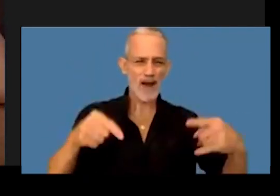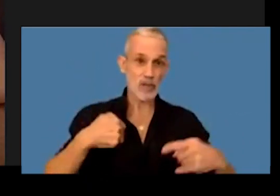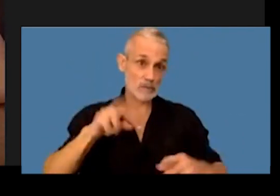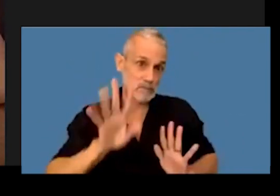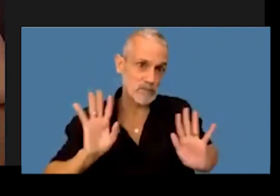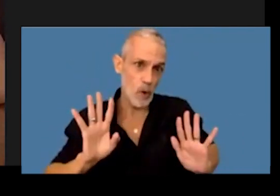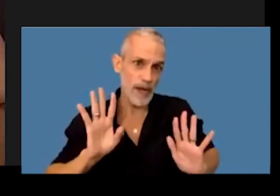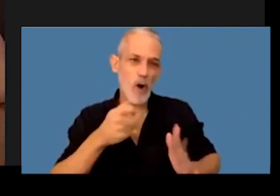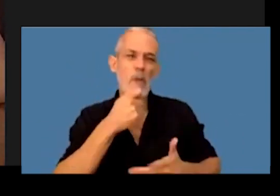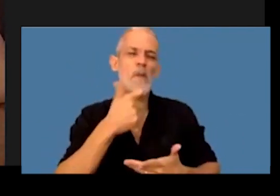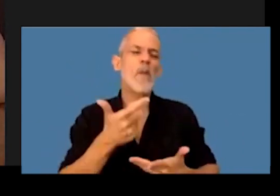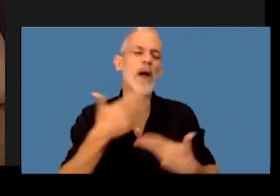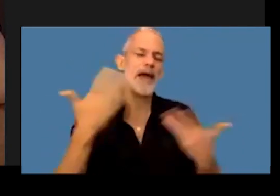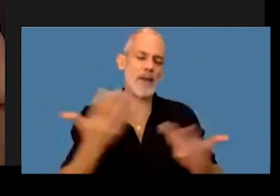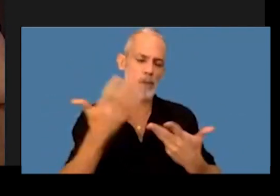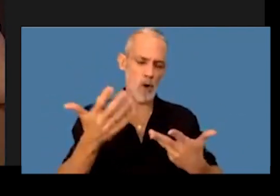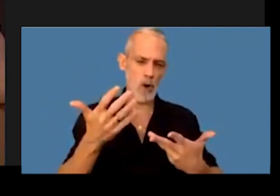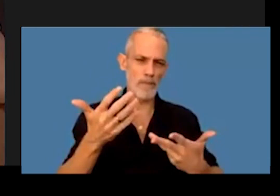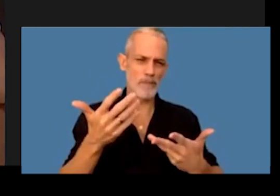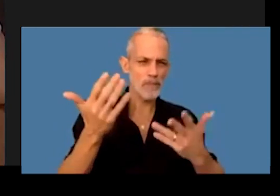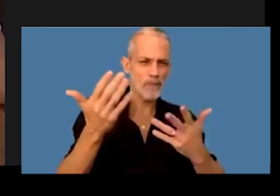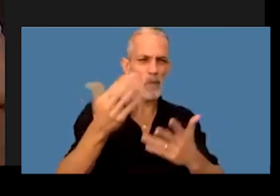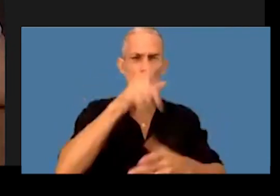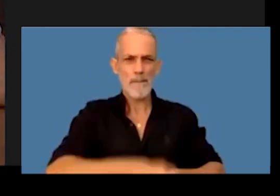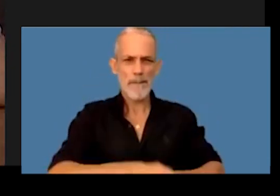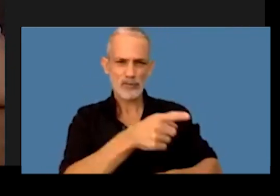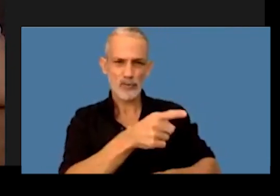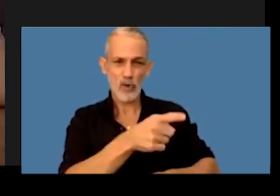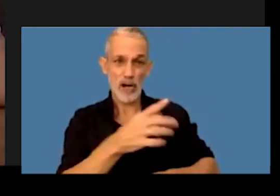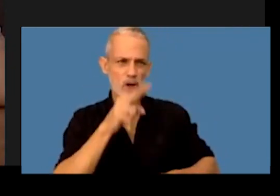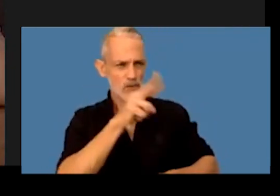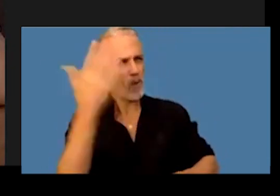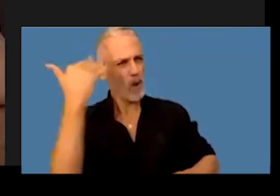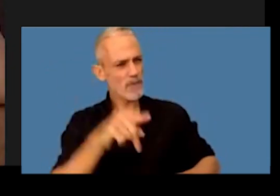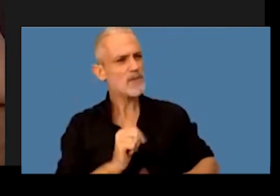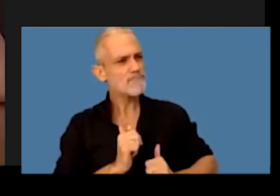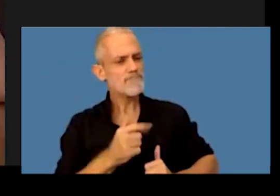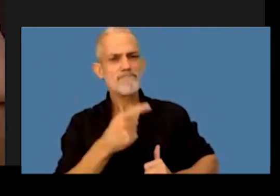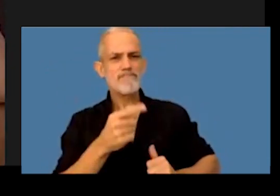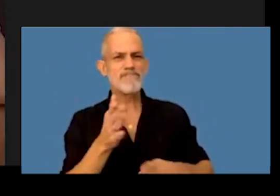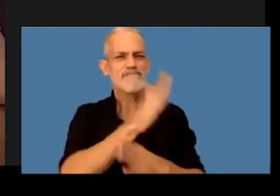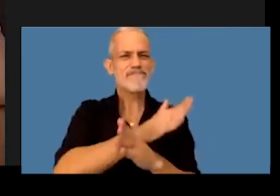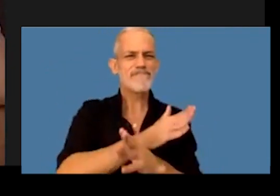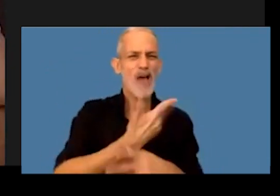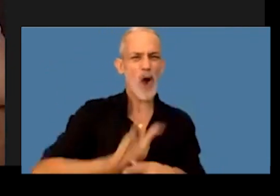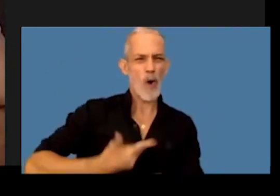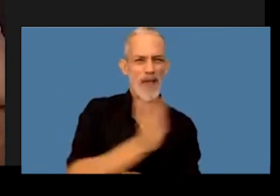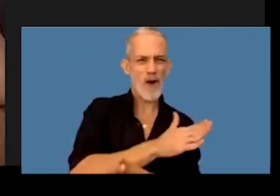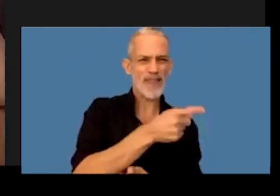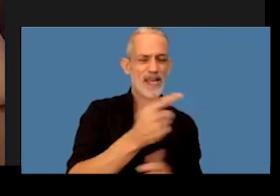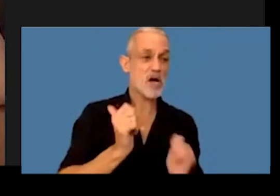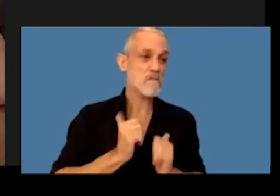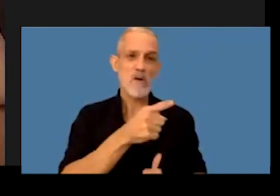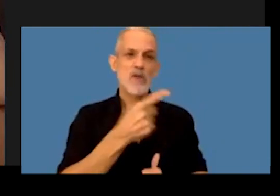sea, entre una persona que yo veía en la parte de la gestión anterior que decía que había que quitarle